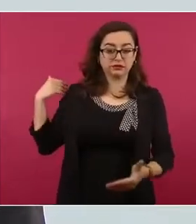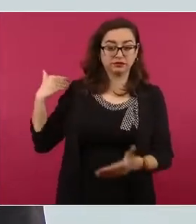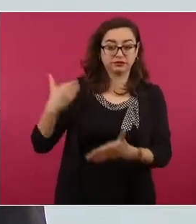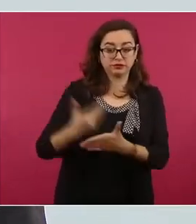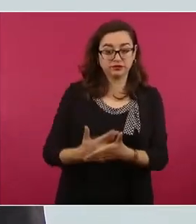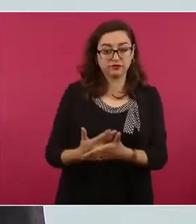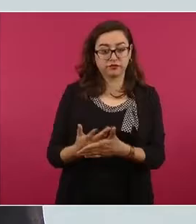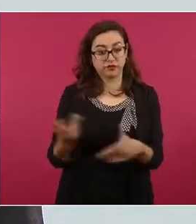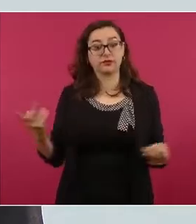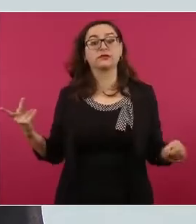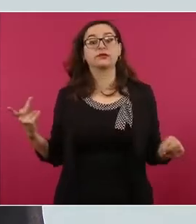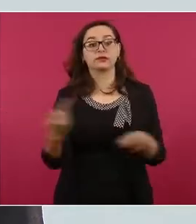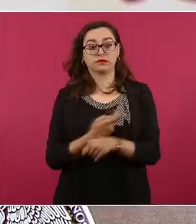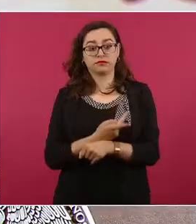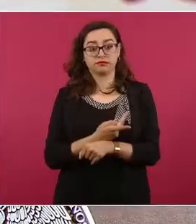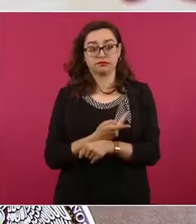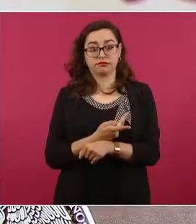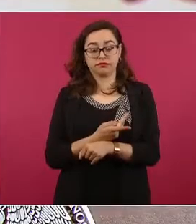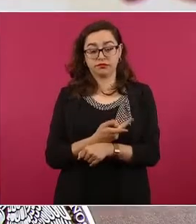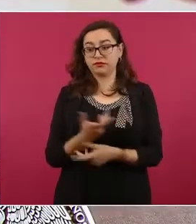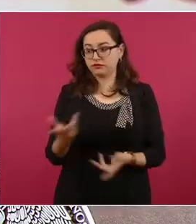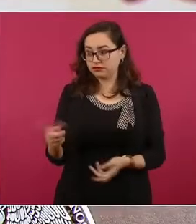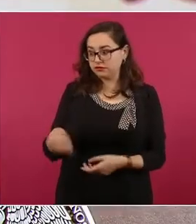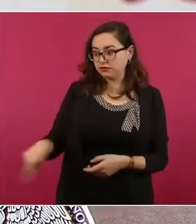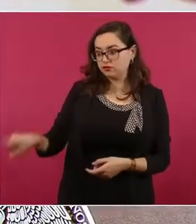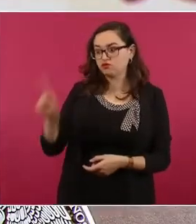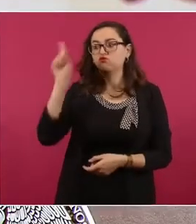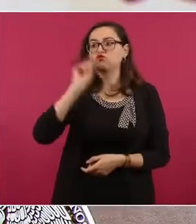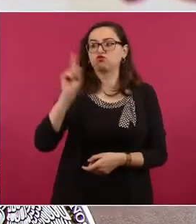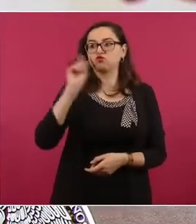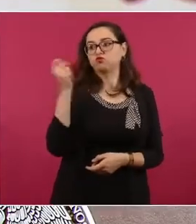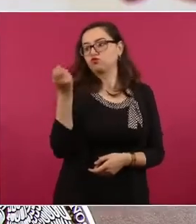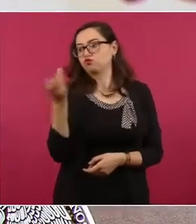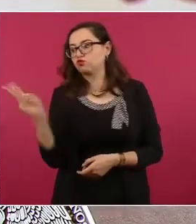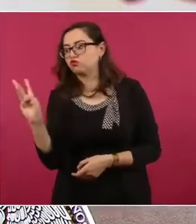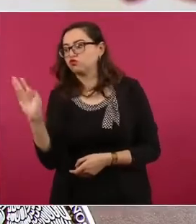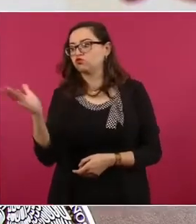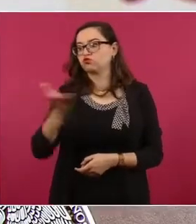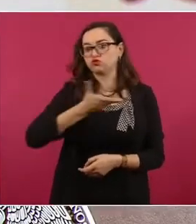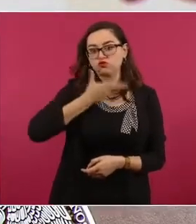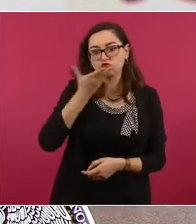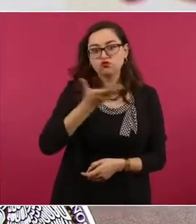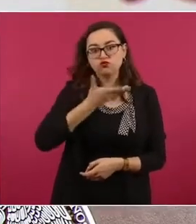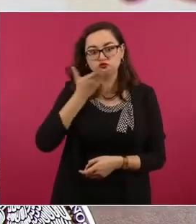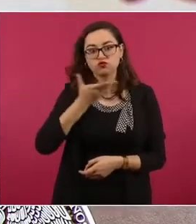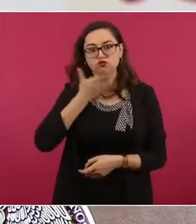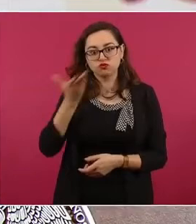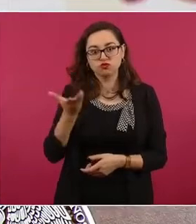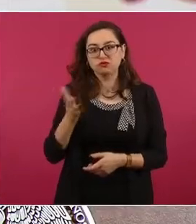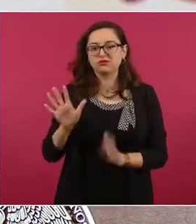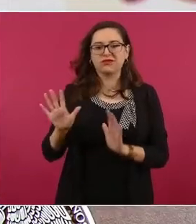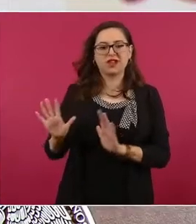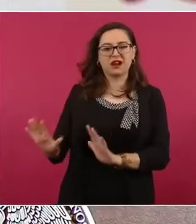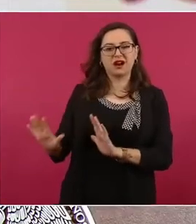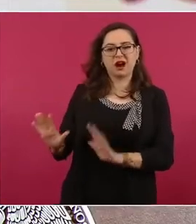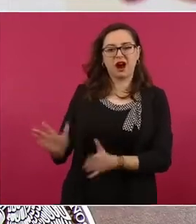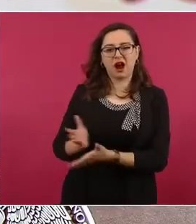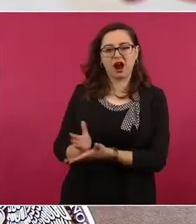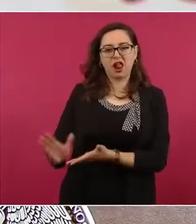disminuir el espacio de práctica de la partería, posponer sus capacidades porque no se les